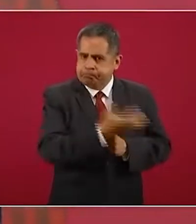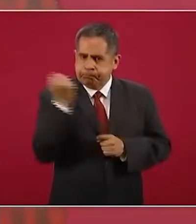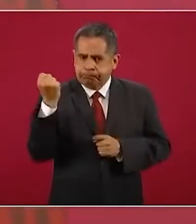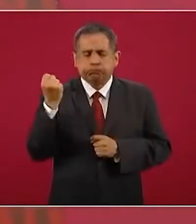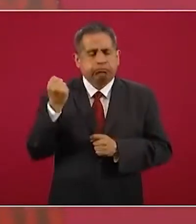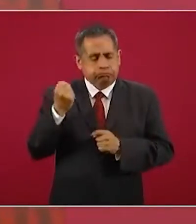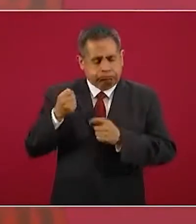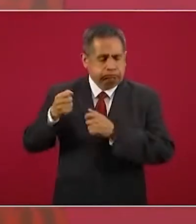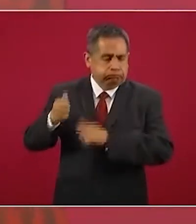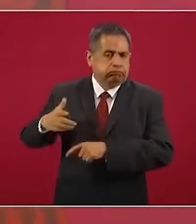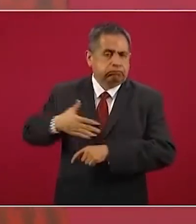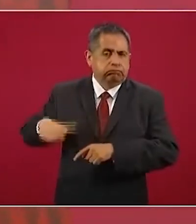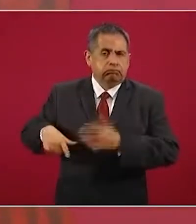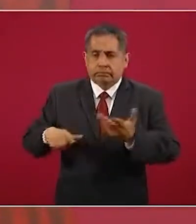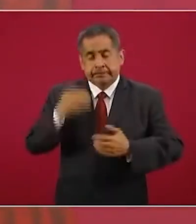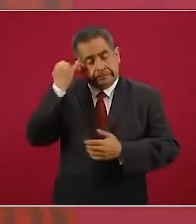de considerarse.